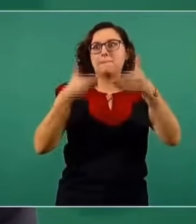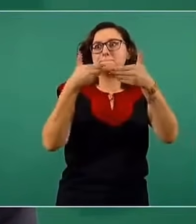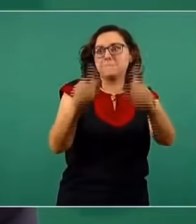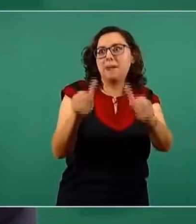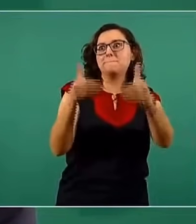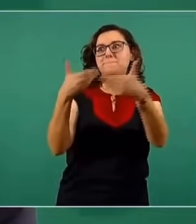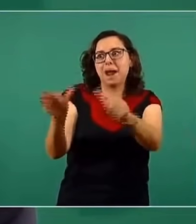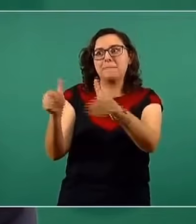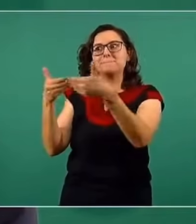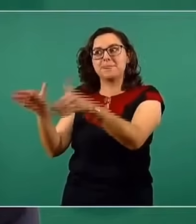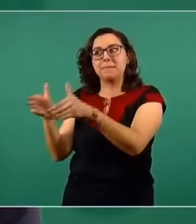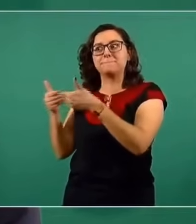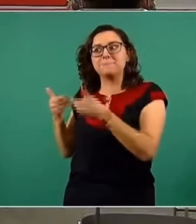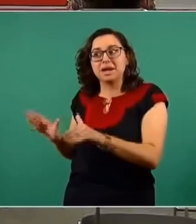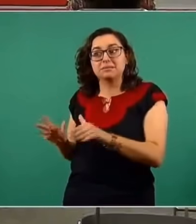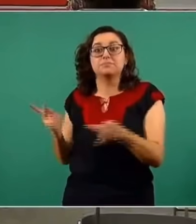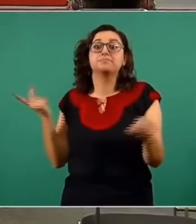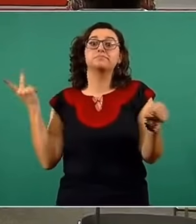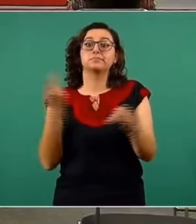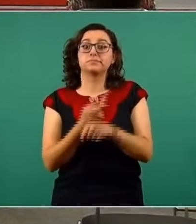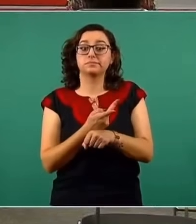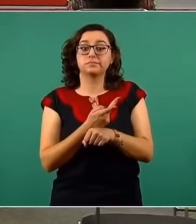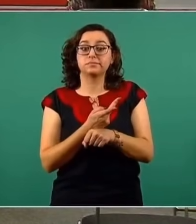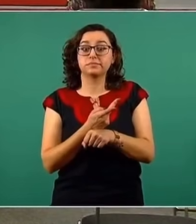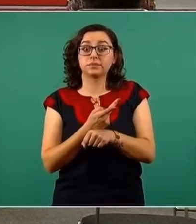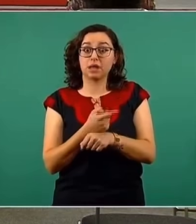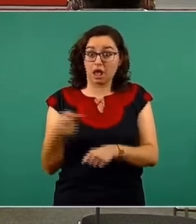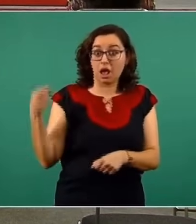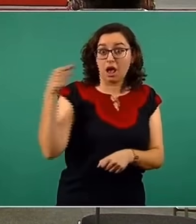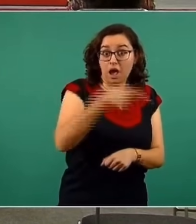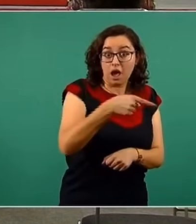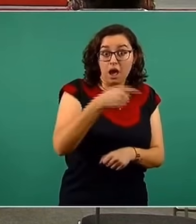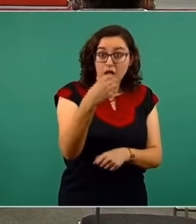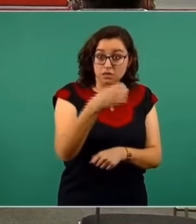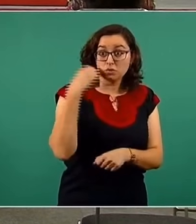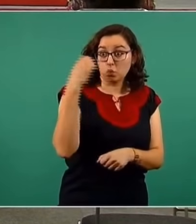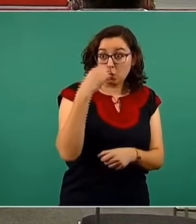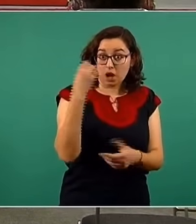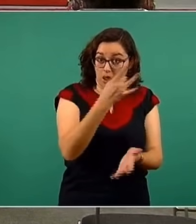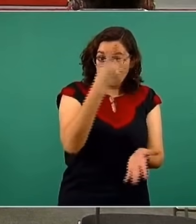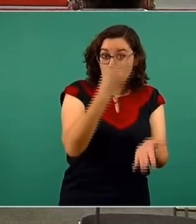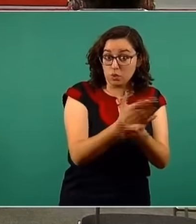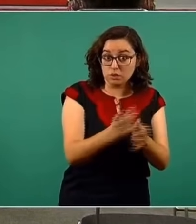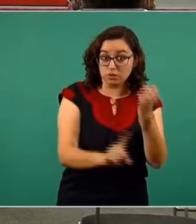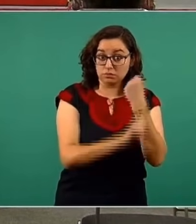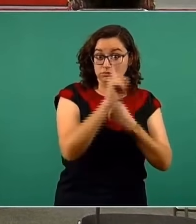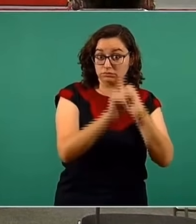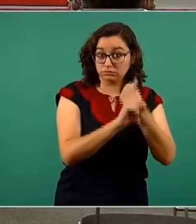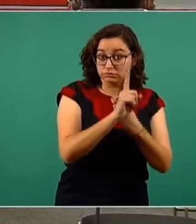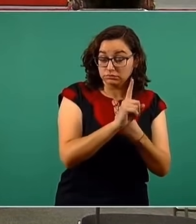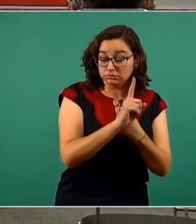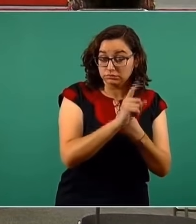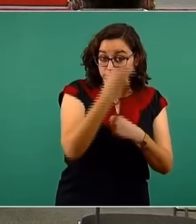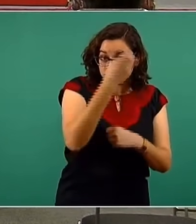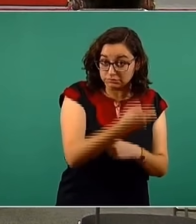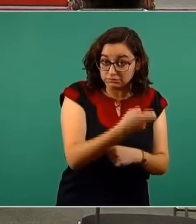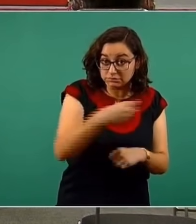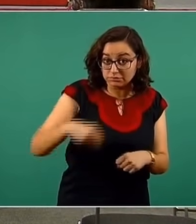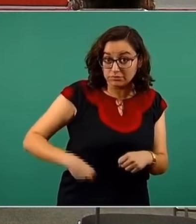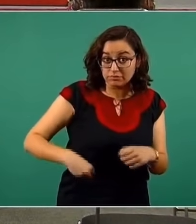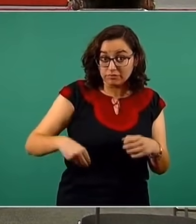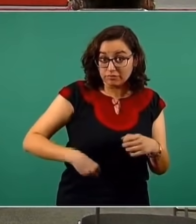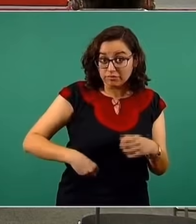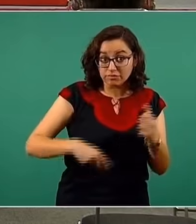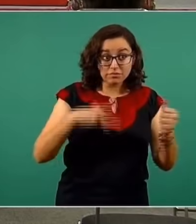así lo consideramos nosotros, que no haya sido tanto la apertura de escuelas que hasta el momento se había dado, sino esas